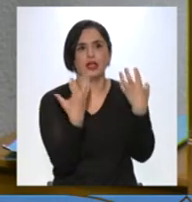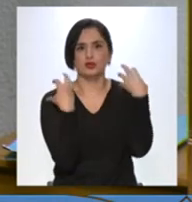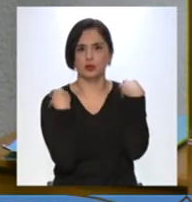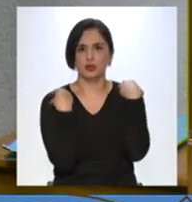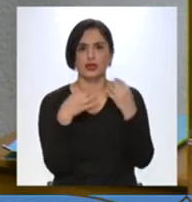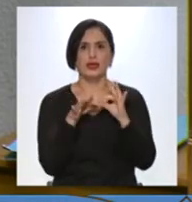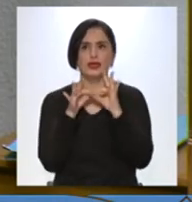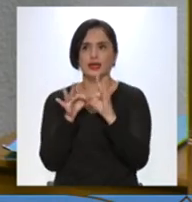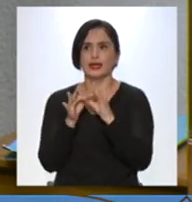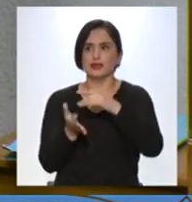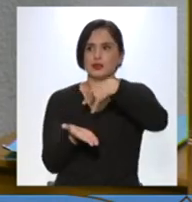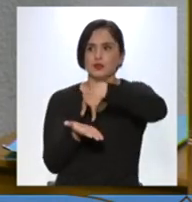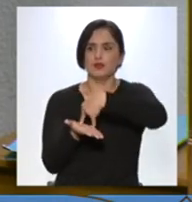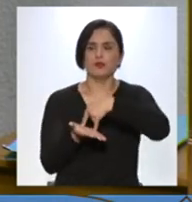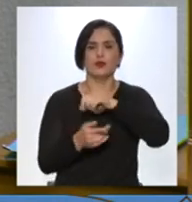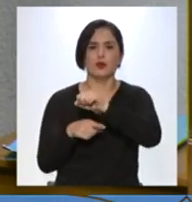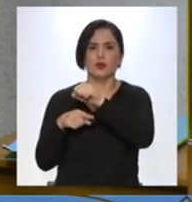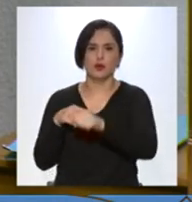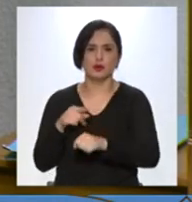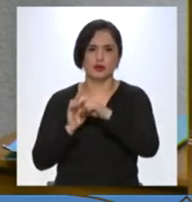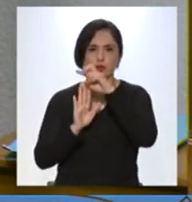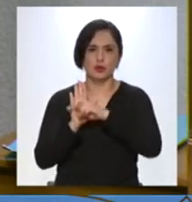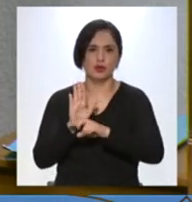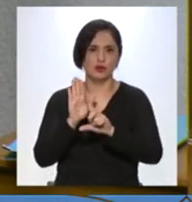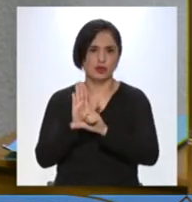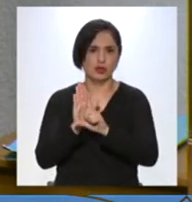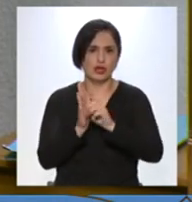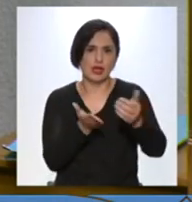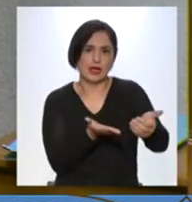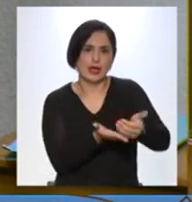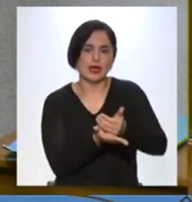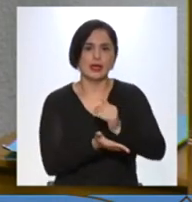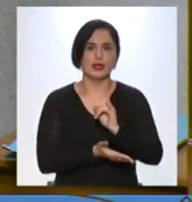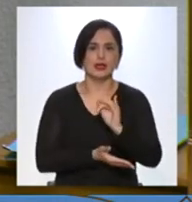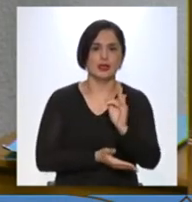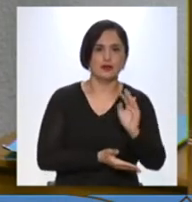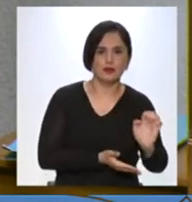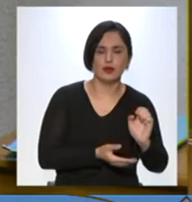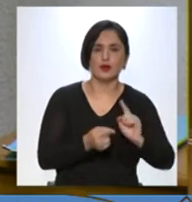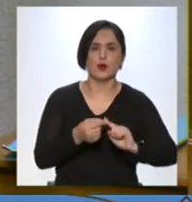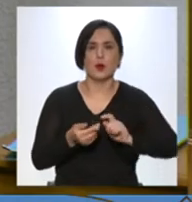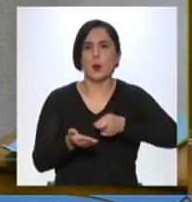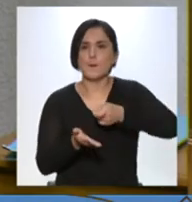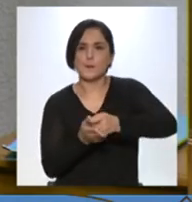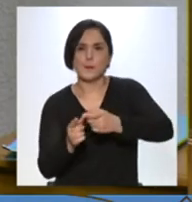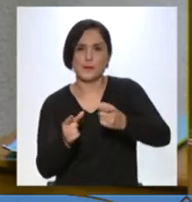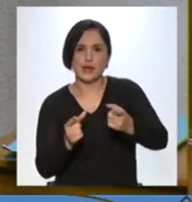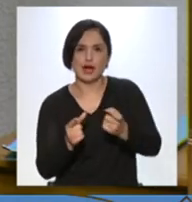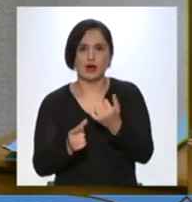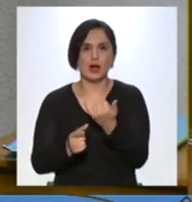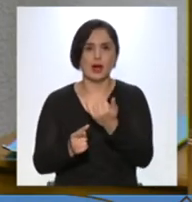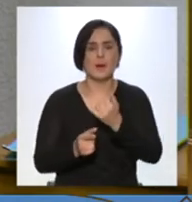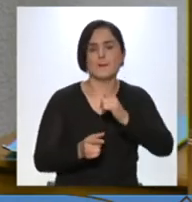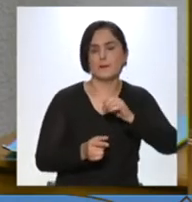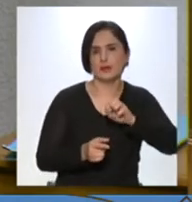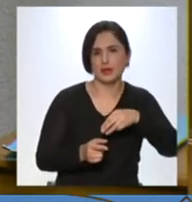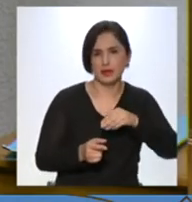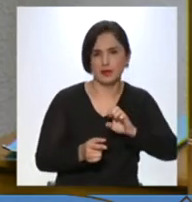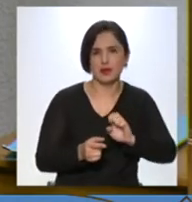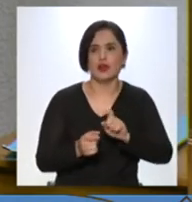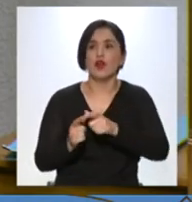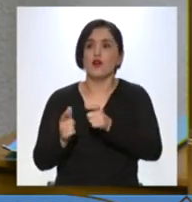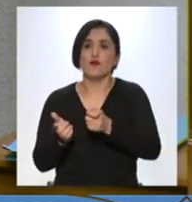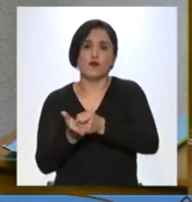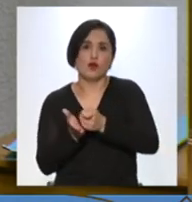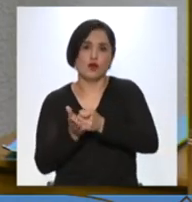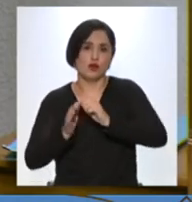al Parlamento en la aprobación de iniciativas como el ingreso familiar de emergencia, el bono a las pymes, el postnatal de emergencia, solo por mencionar